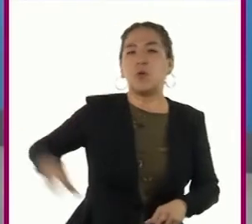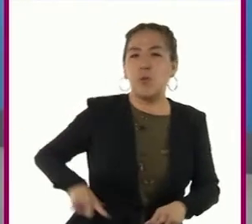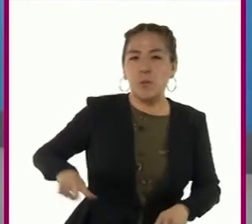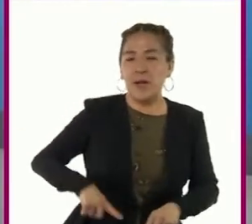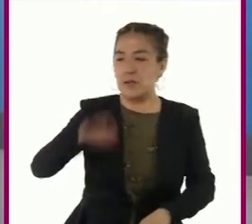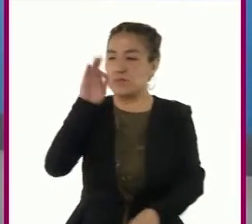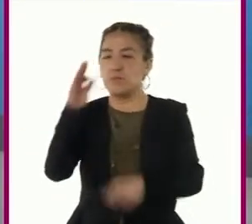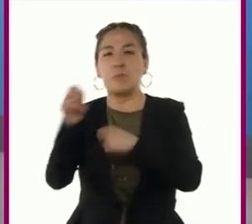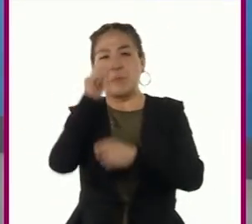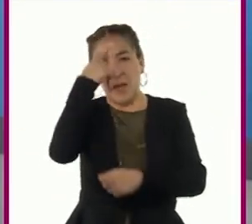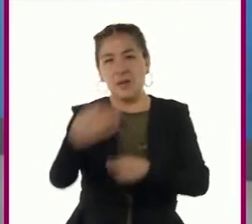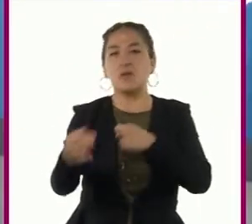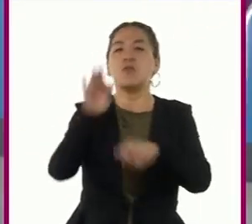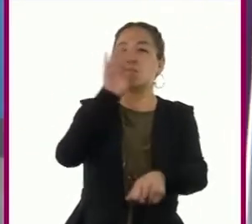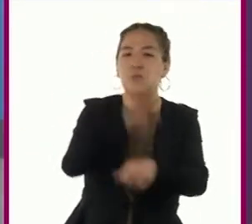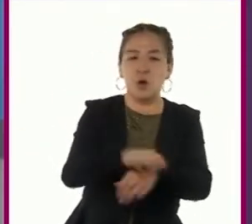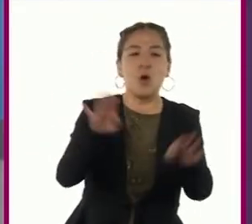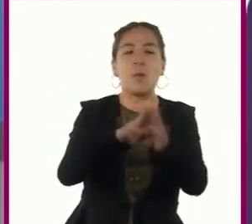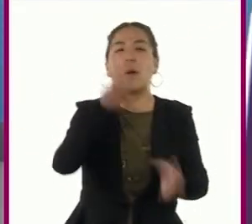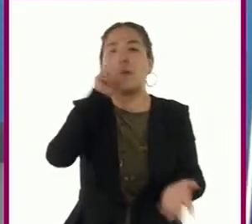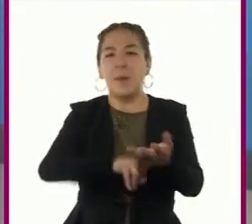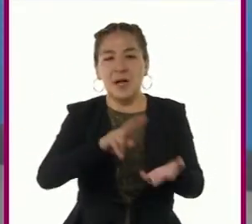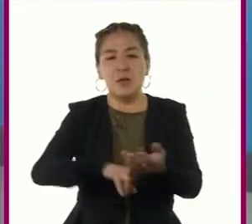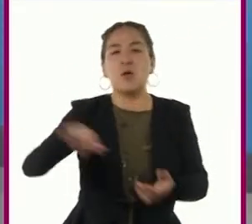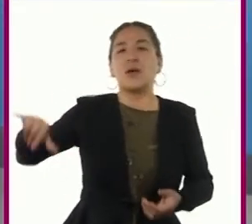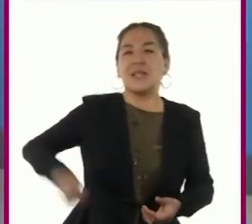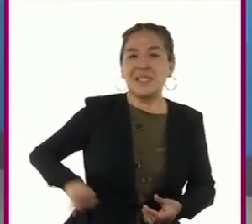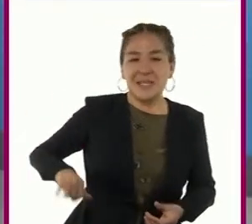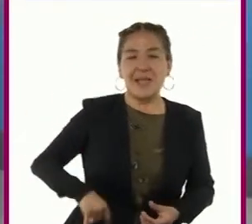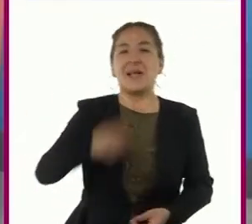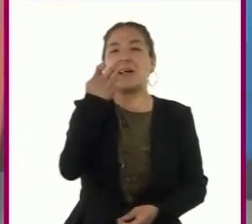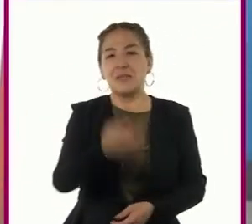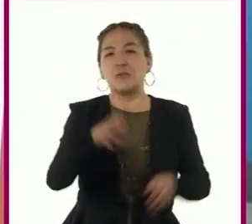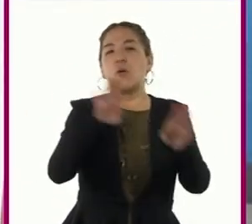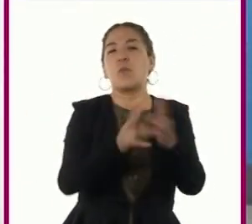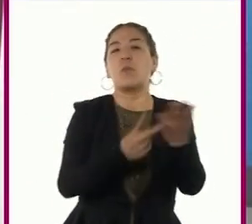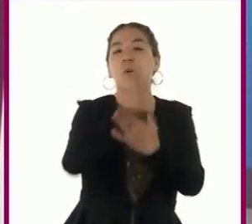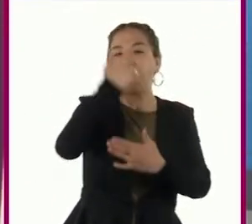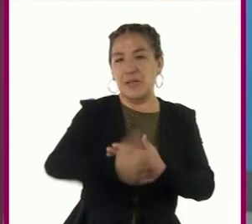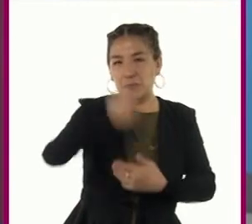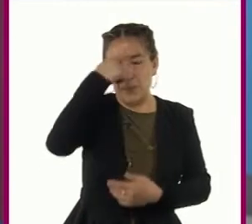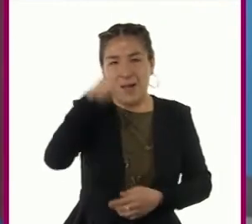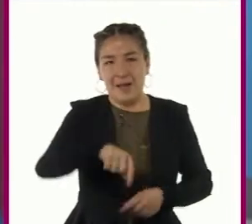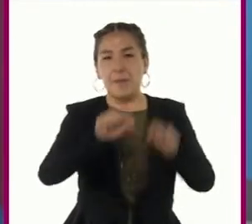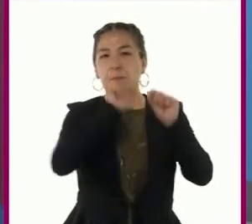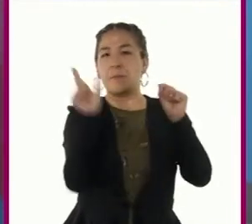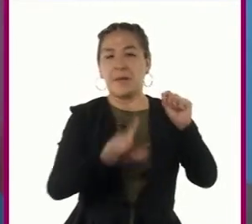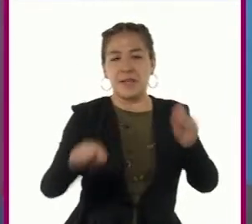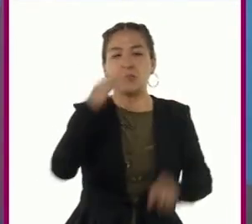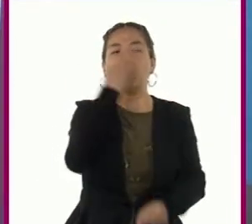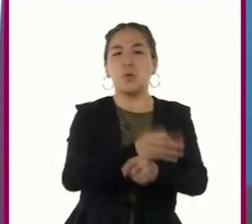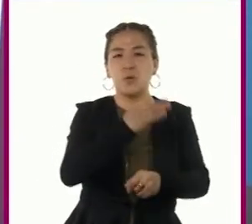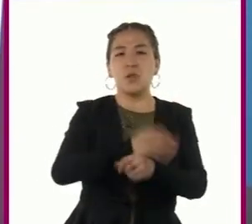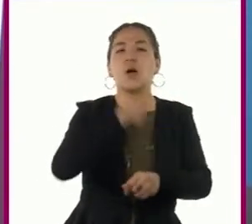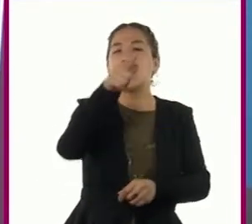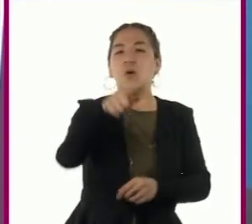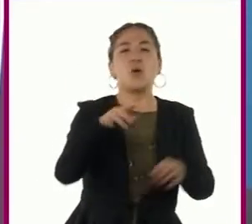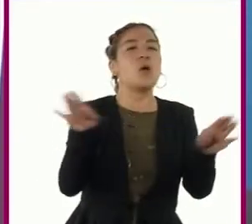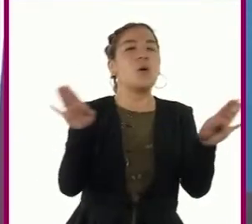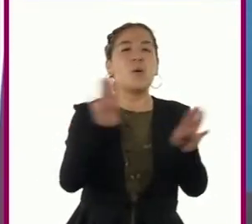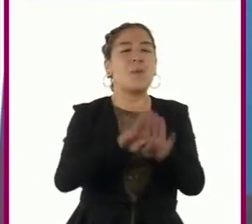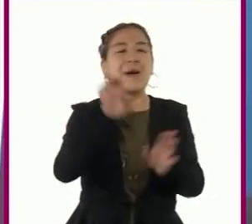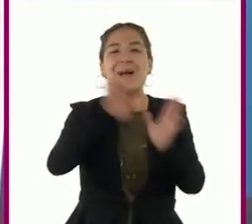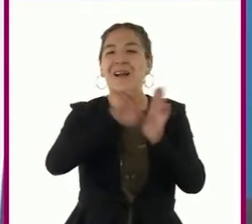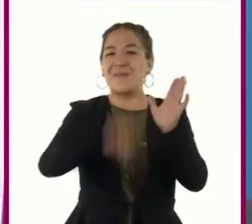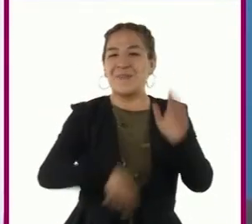que compartimos valores, intereses y proyectos de país. Les invito a simular ser parte de